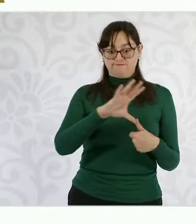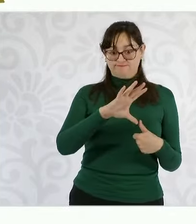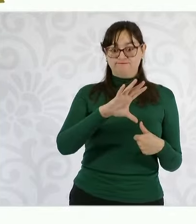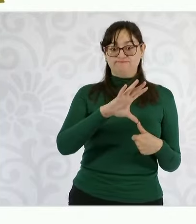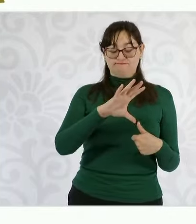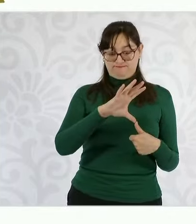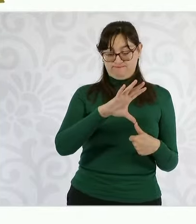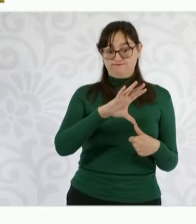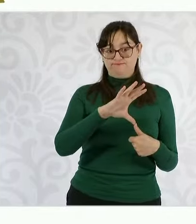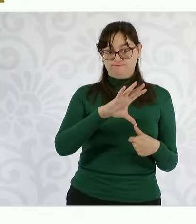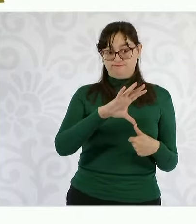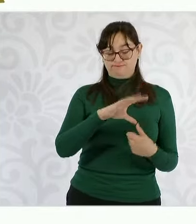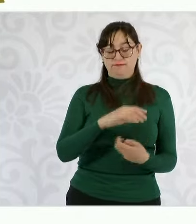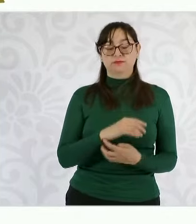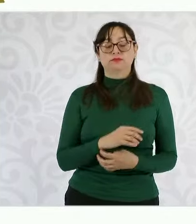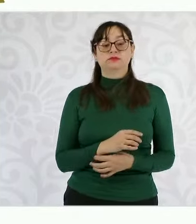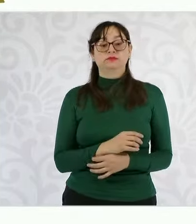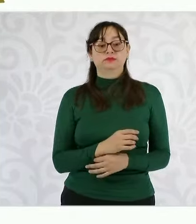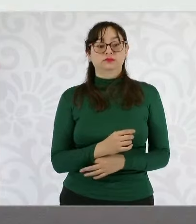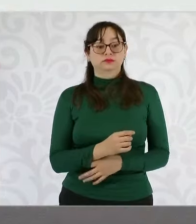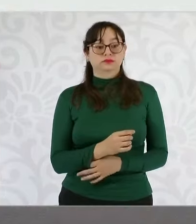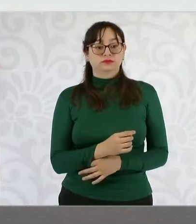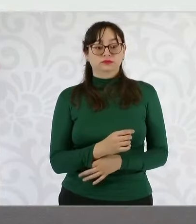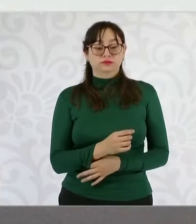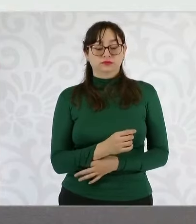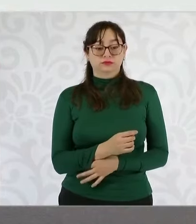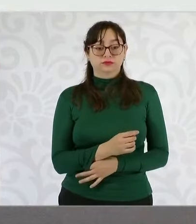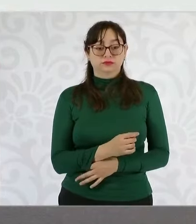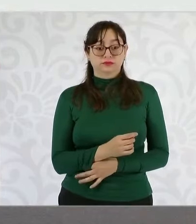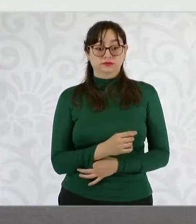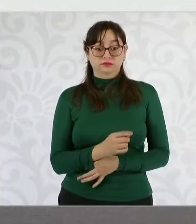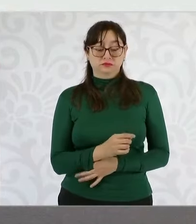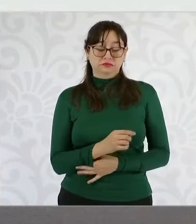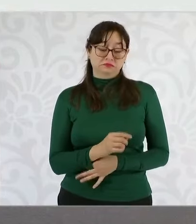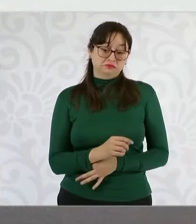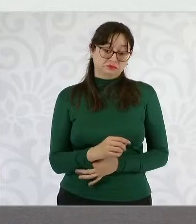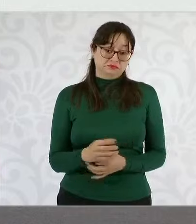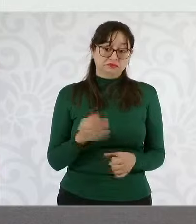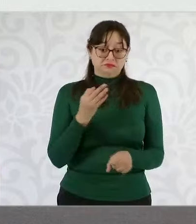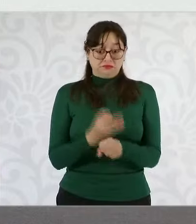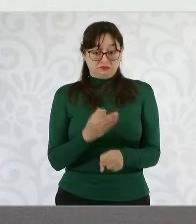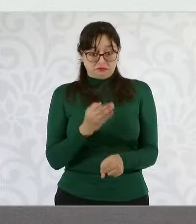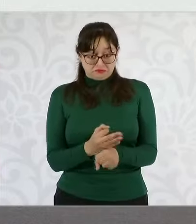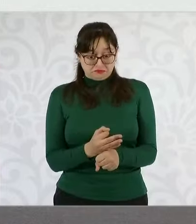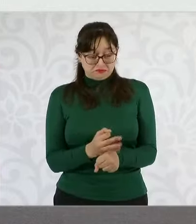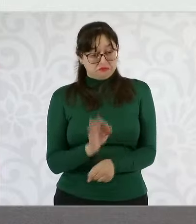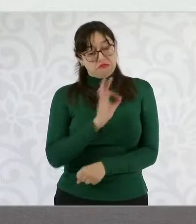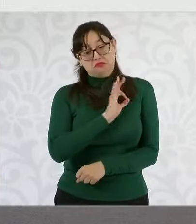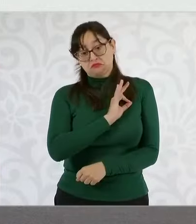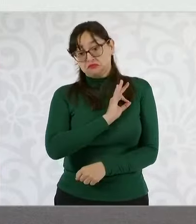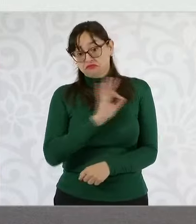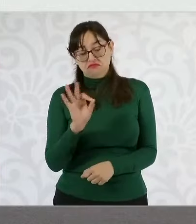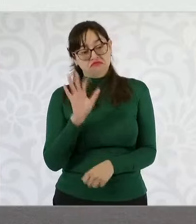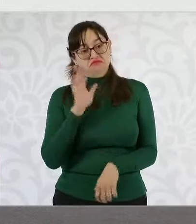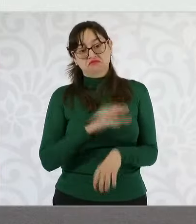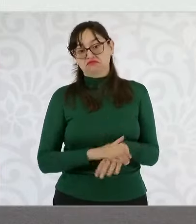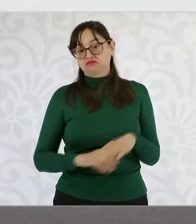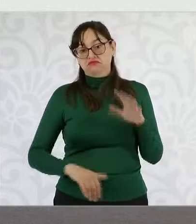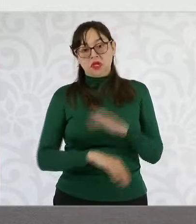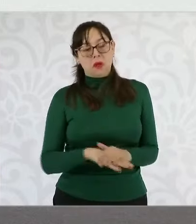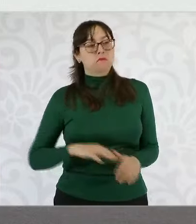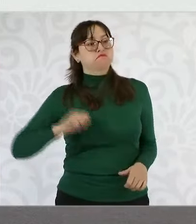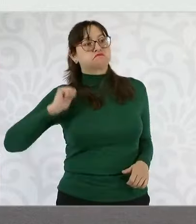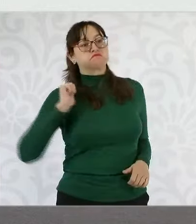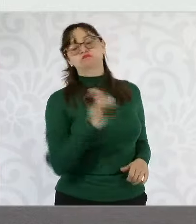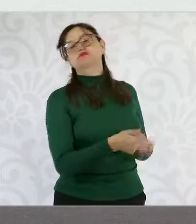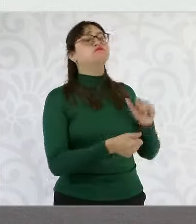Entonces, en la mesa hay como dos alternativas. ¿Nos podemos fragmentar y dividir con